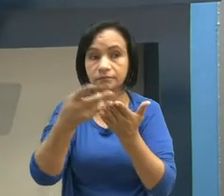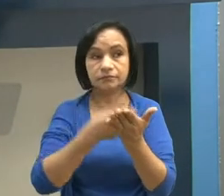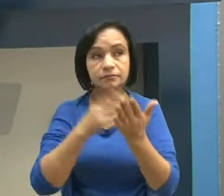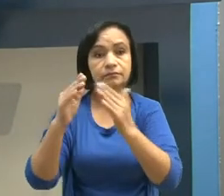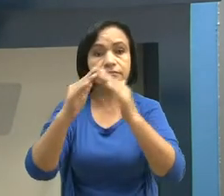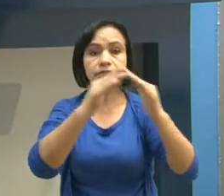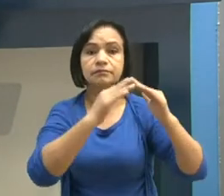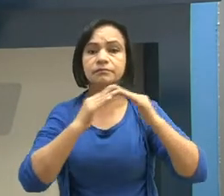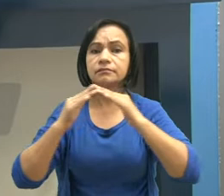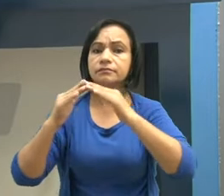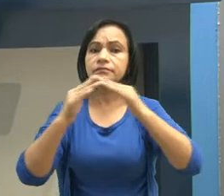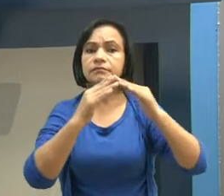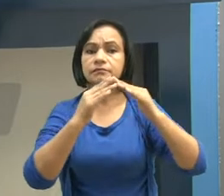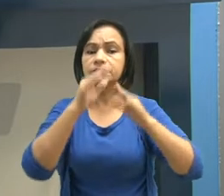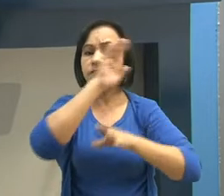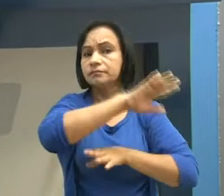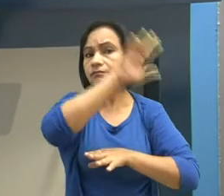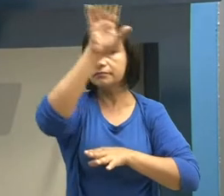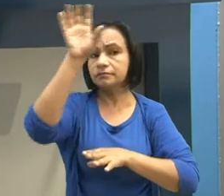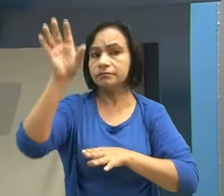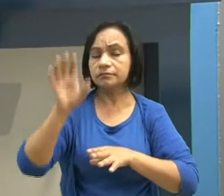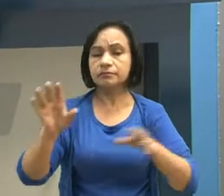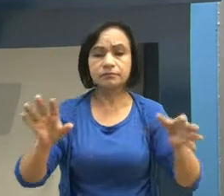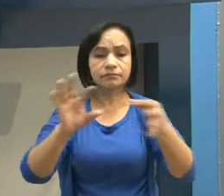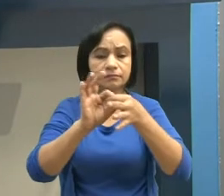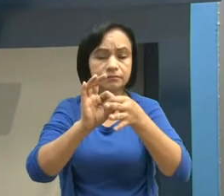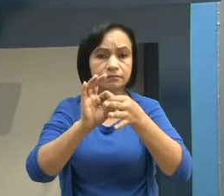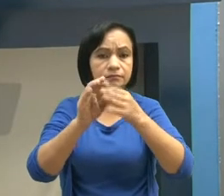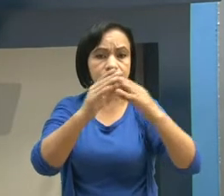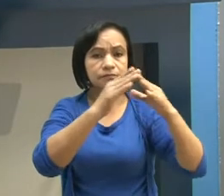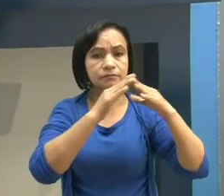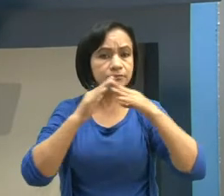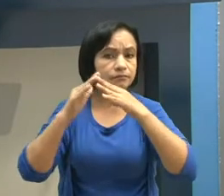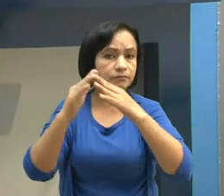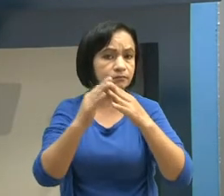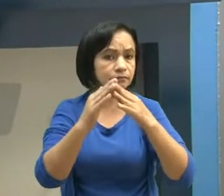ciudades donde se intervienen, hemos hablado de forma integral una ciudad, ¿no?